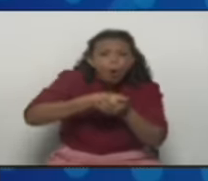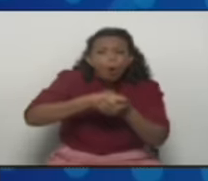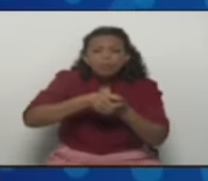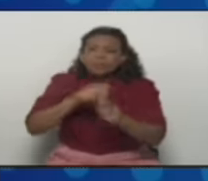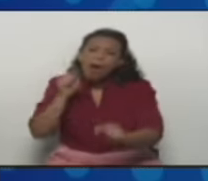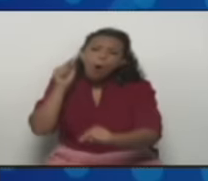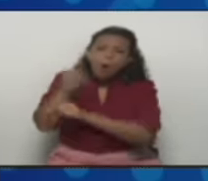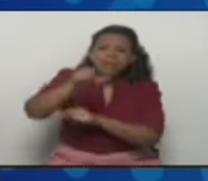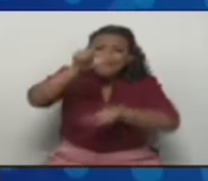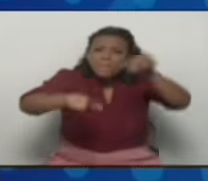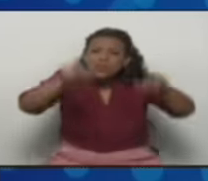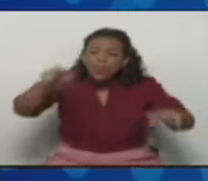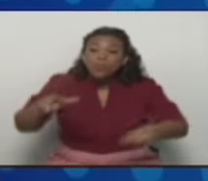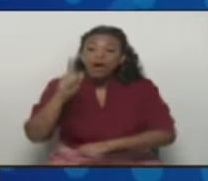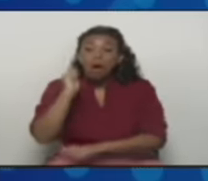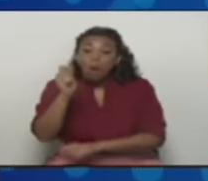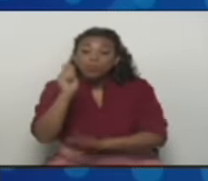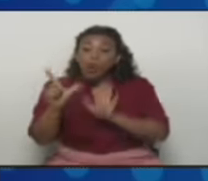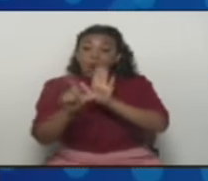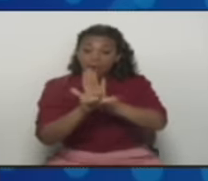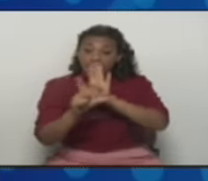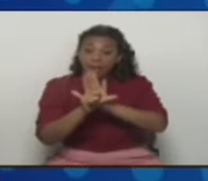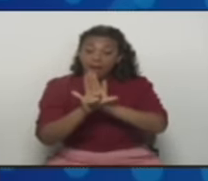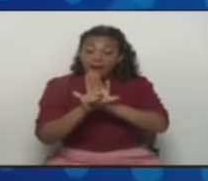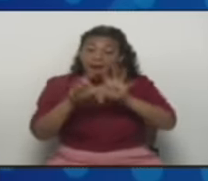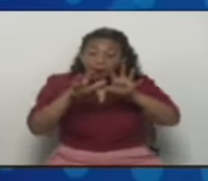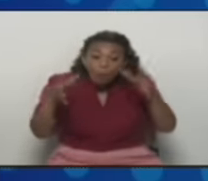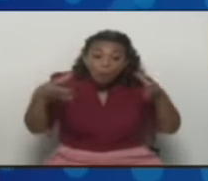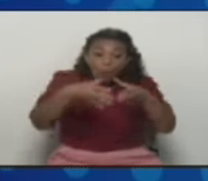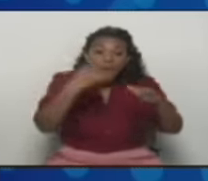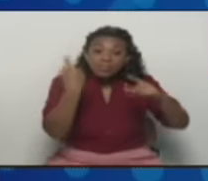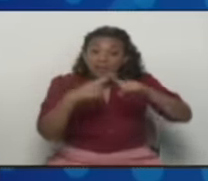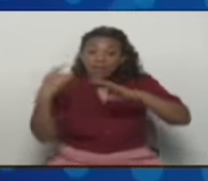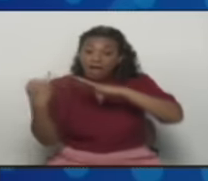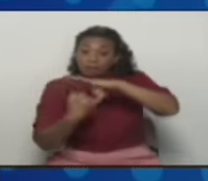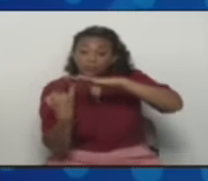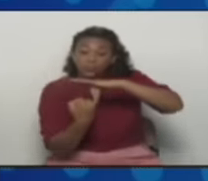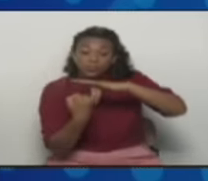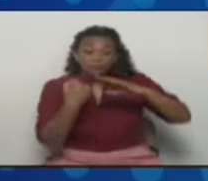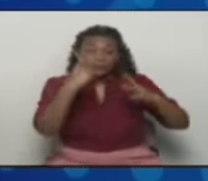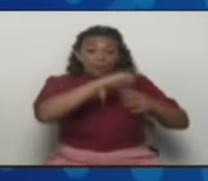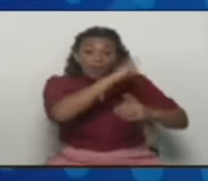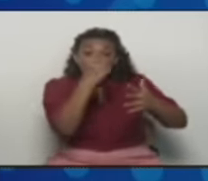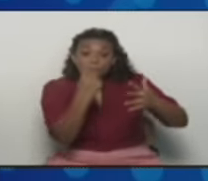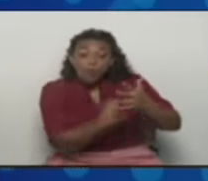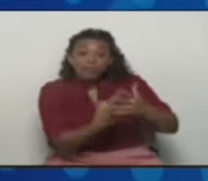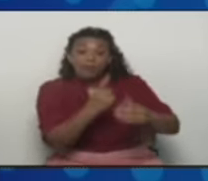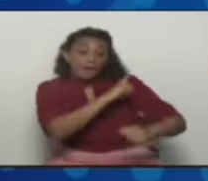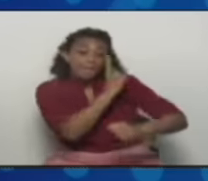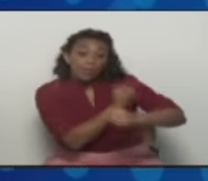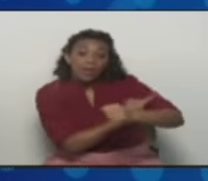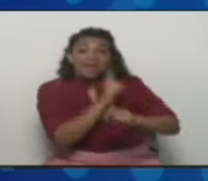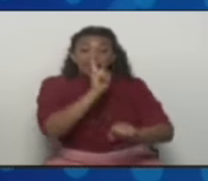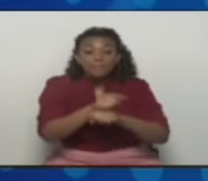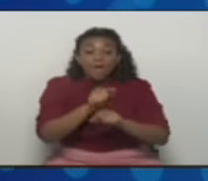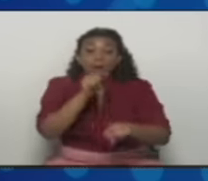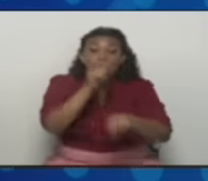el Estado constitucional de Venezuela en su conjunto, todos los poderes, y contra la sociedad